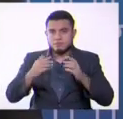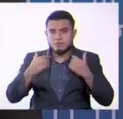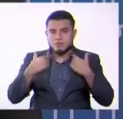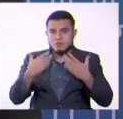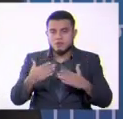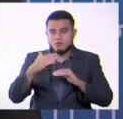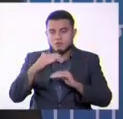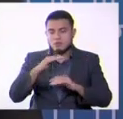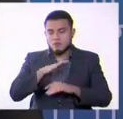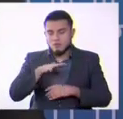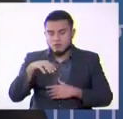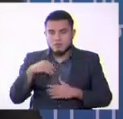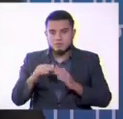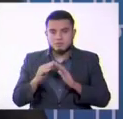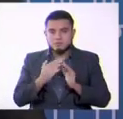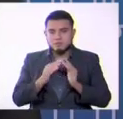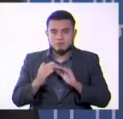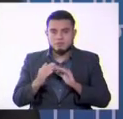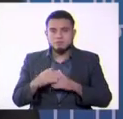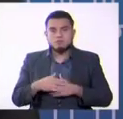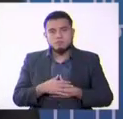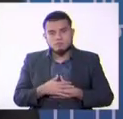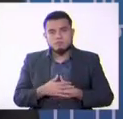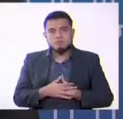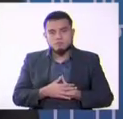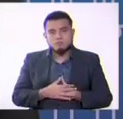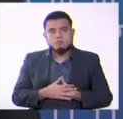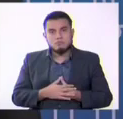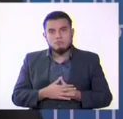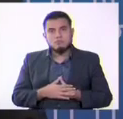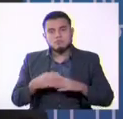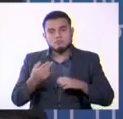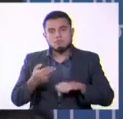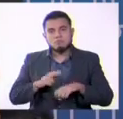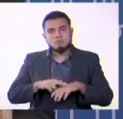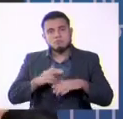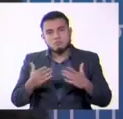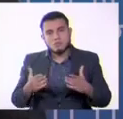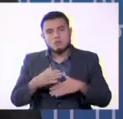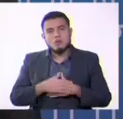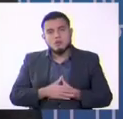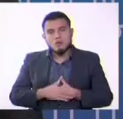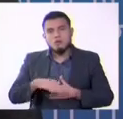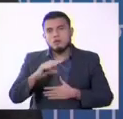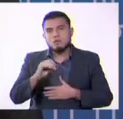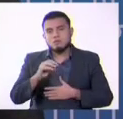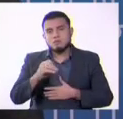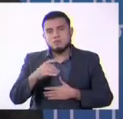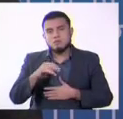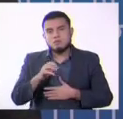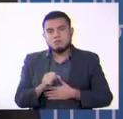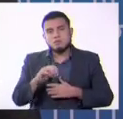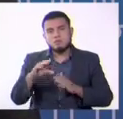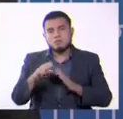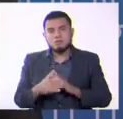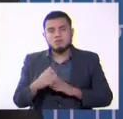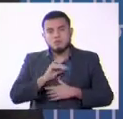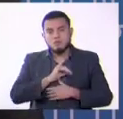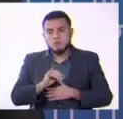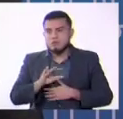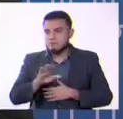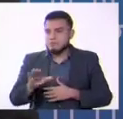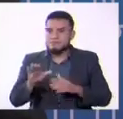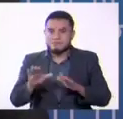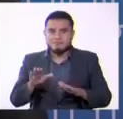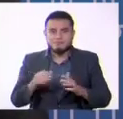familia, de comunidad, lo que han escuchado comúnmente sobre las concepciones de cultura e identidad. Agradecemos sus aportes